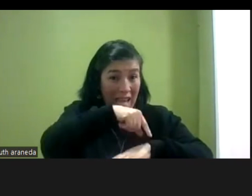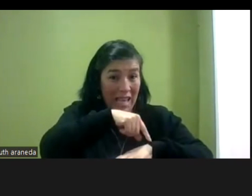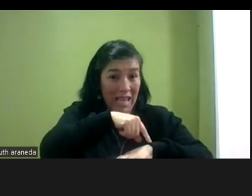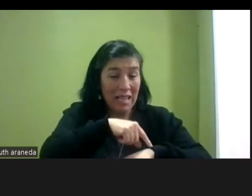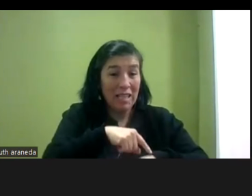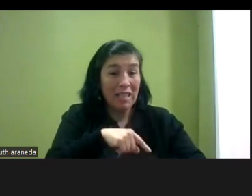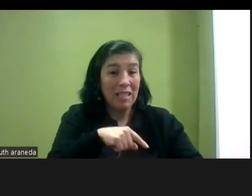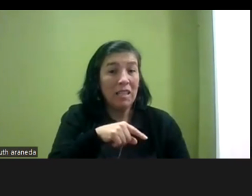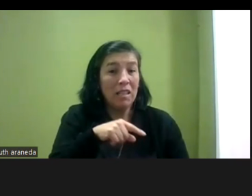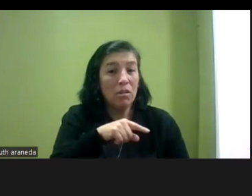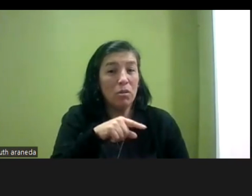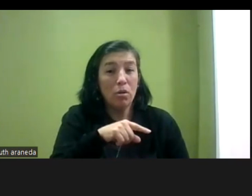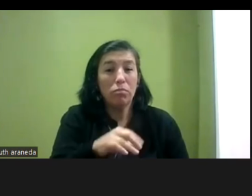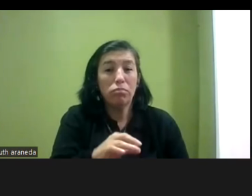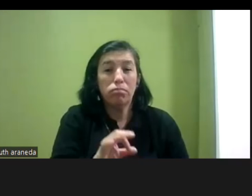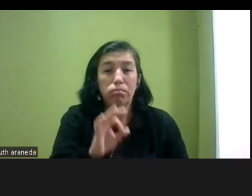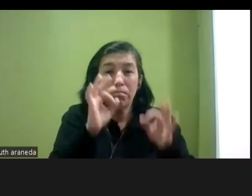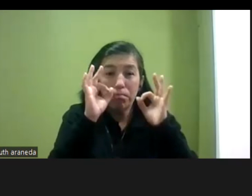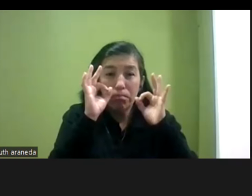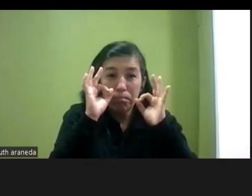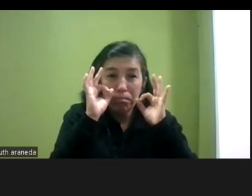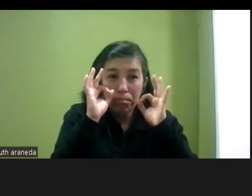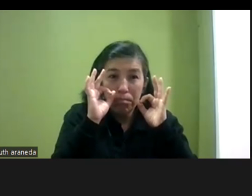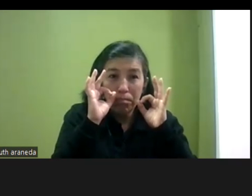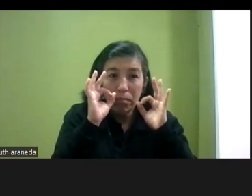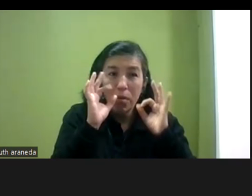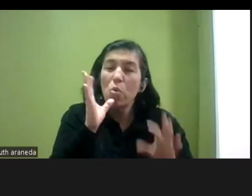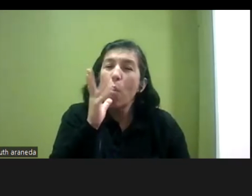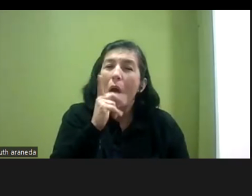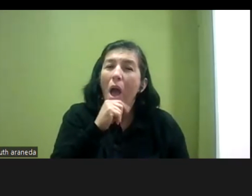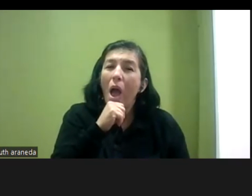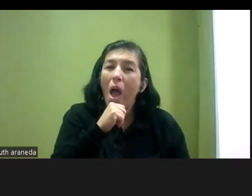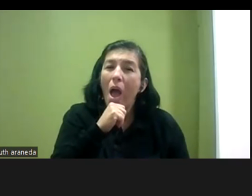no es evidente desde el punto de vista arqueológico,